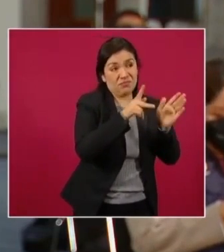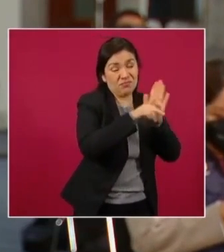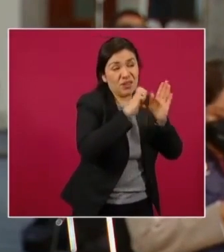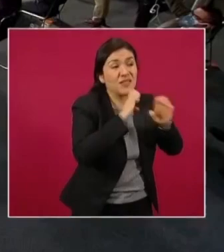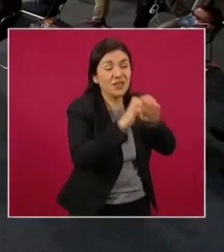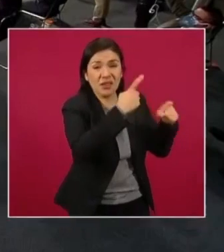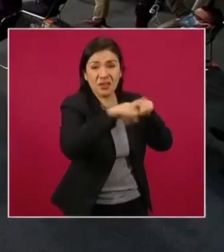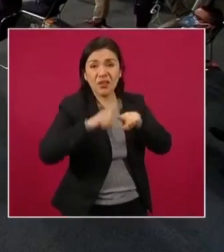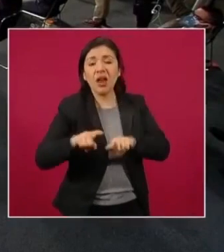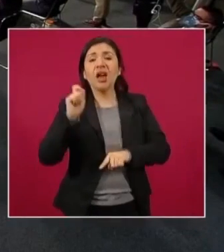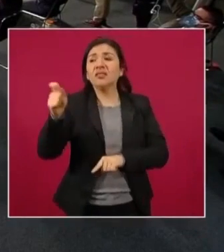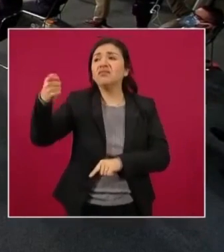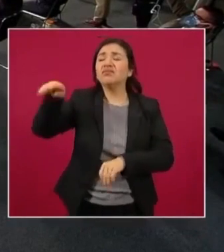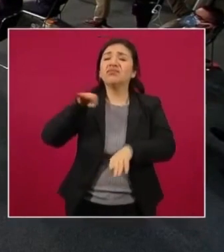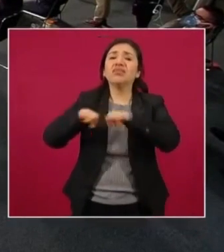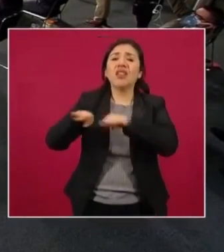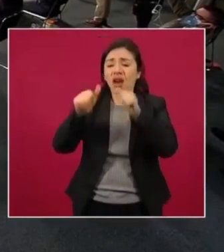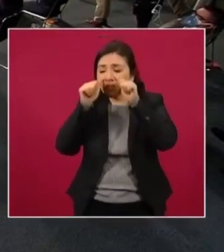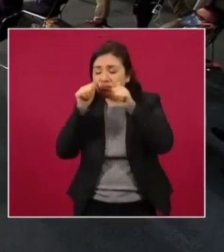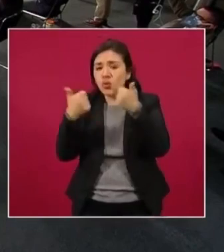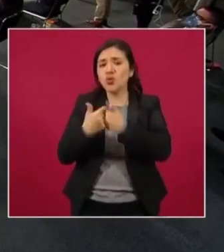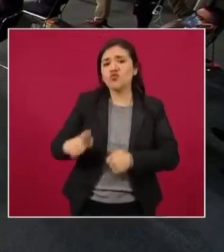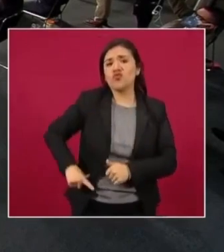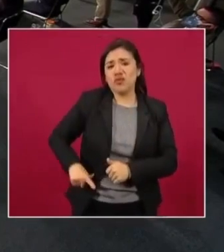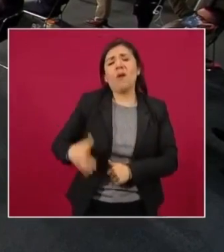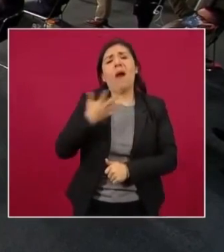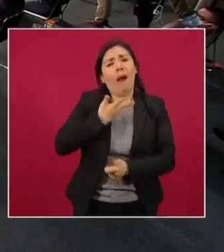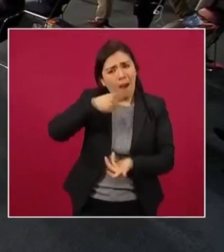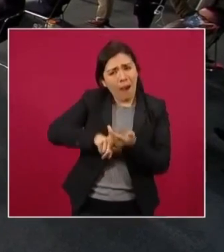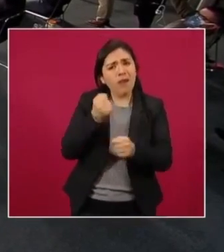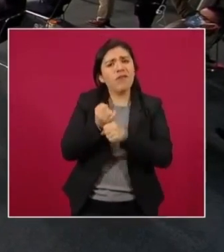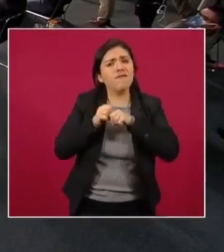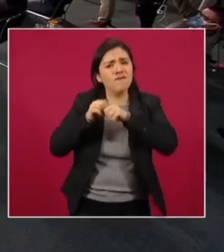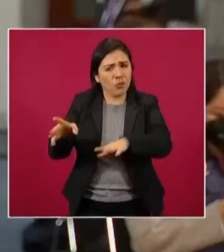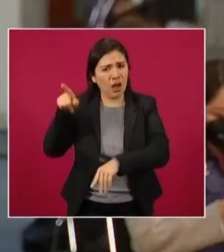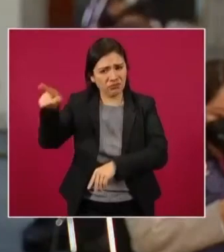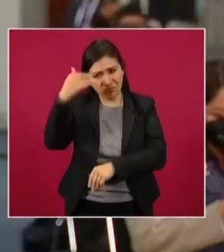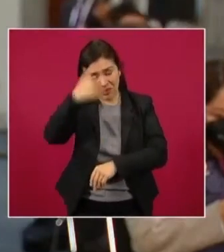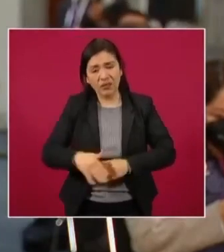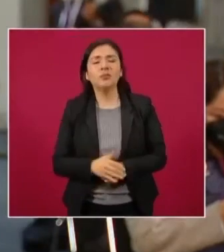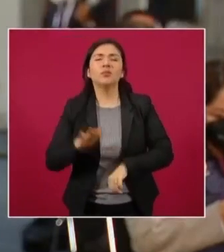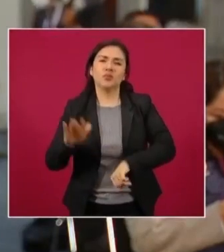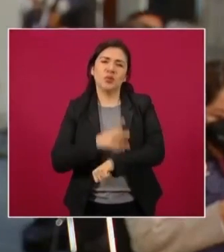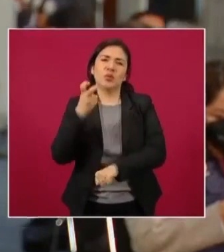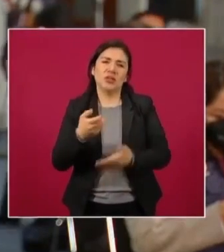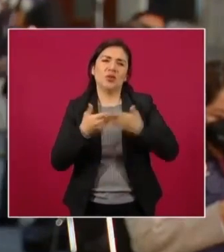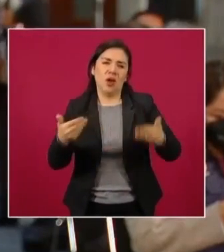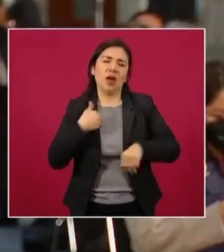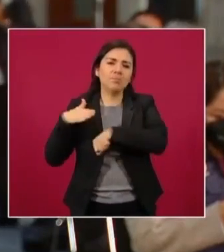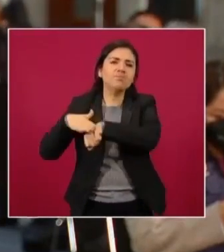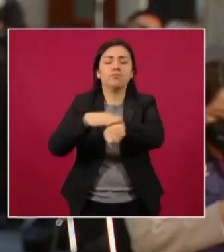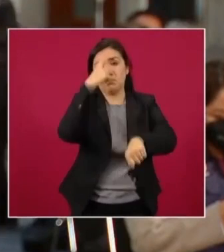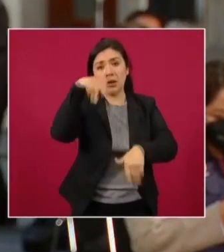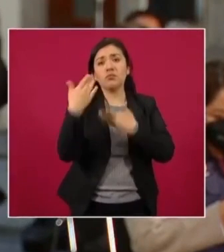comunicadores asesinados en lo que va de año mientras la violencia se agrava el presidente promete protección por otro lado